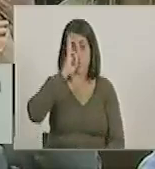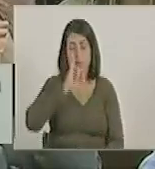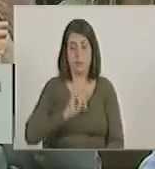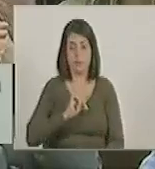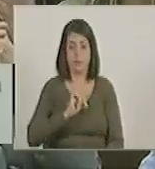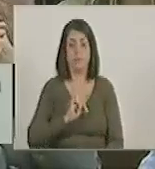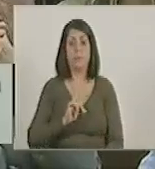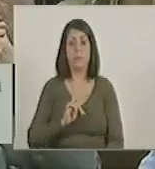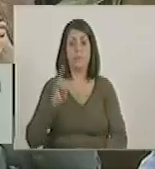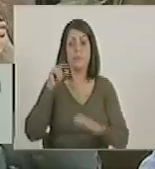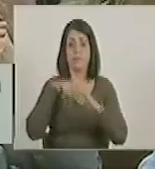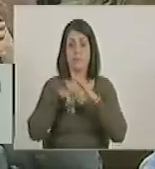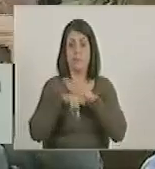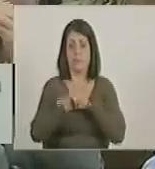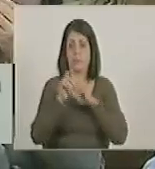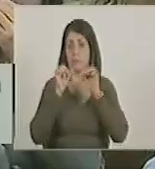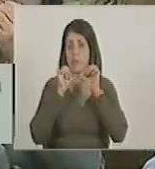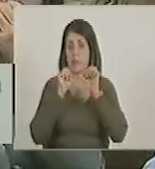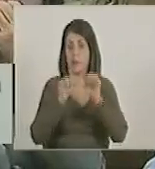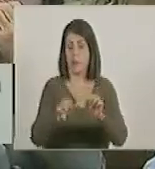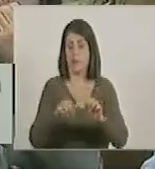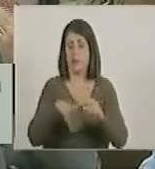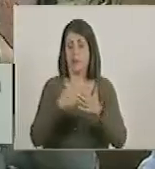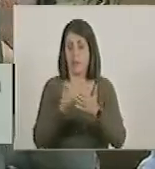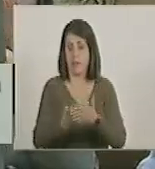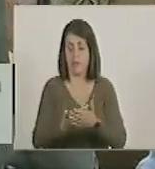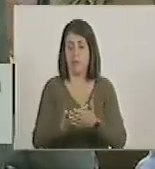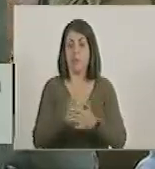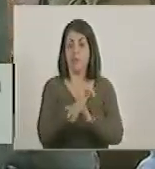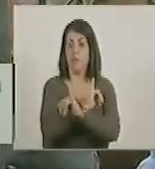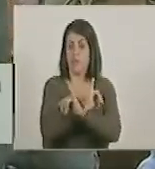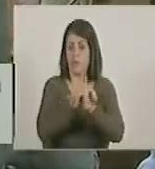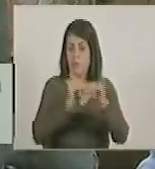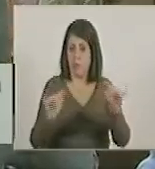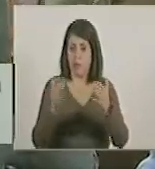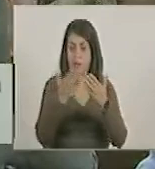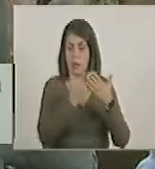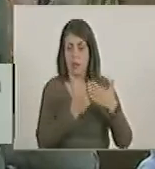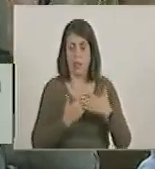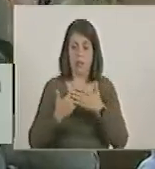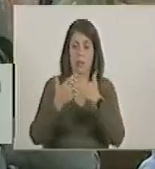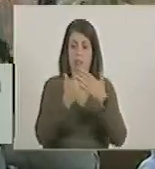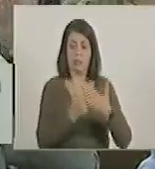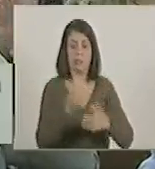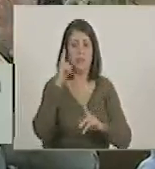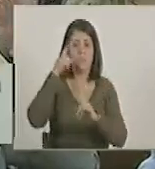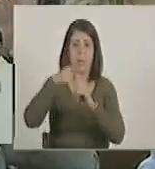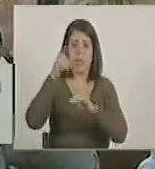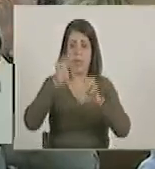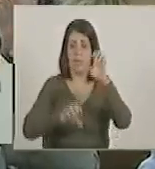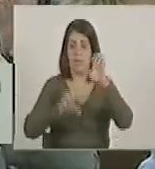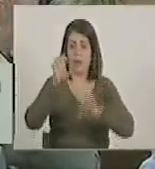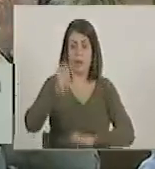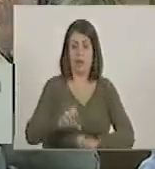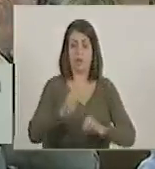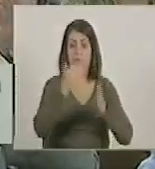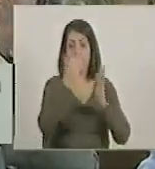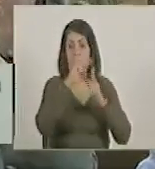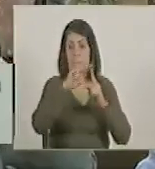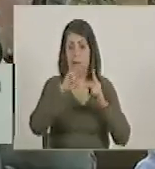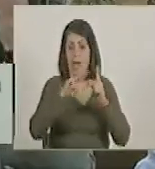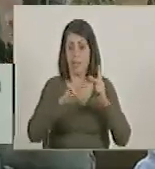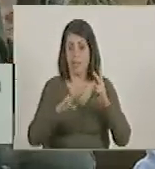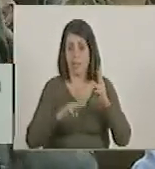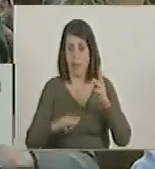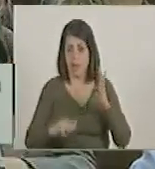discapacidad desde su ingreso y permanencia hasta su culminación de estudios a los fines de evaluar el currículo.